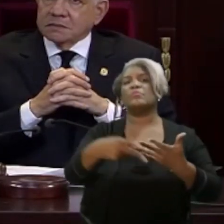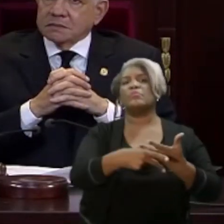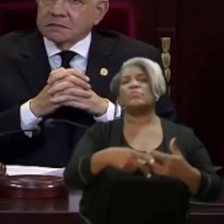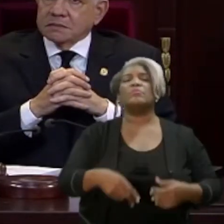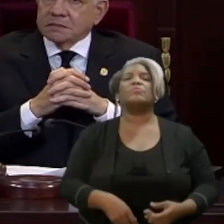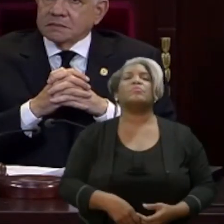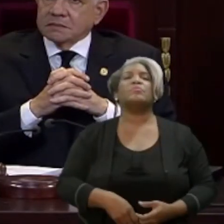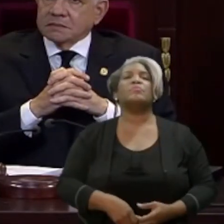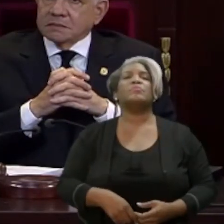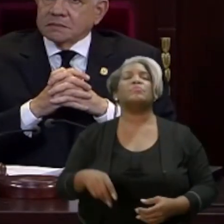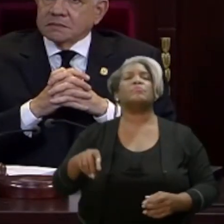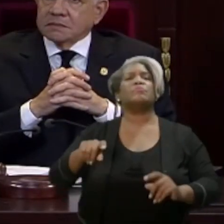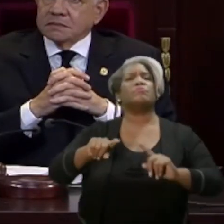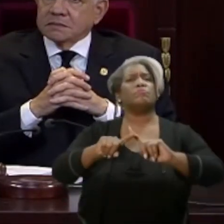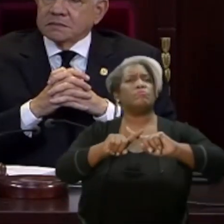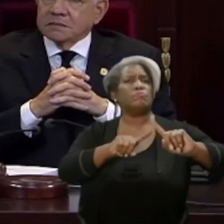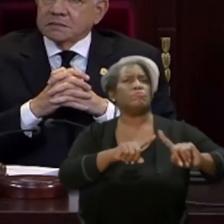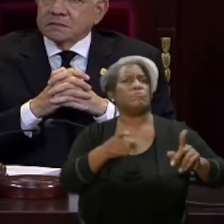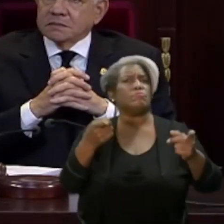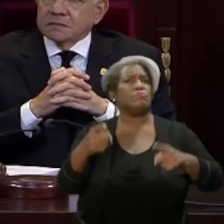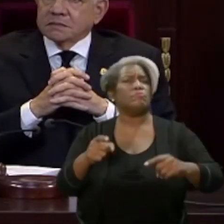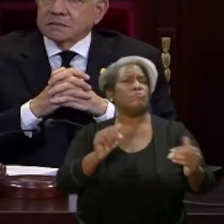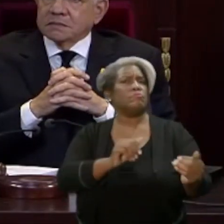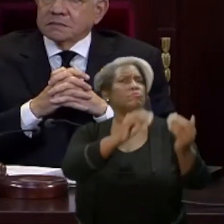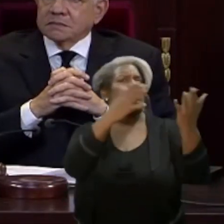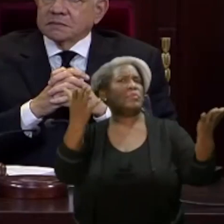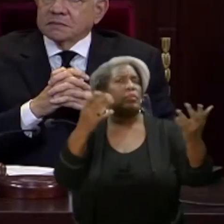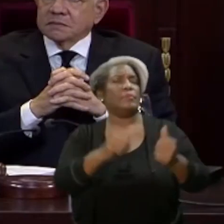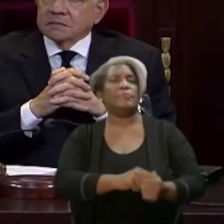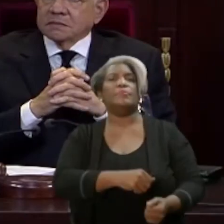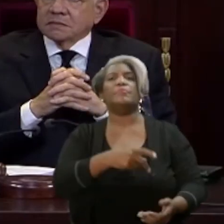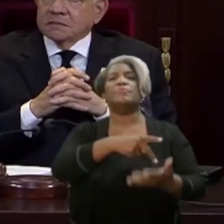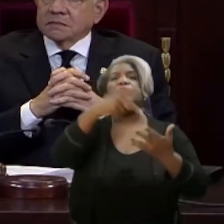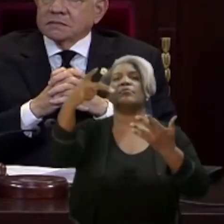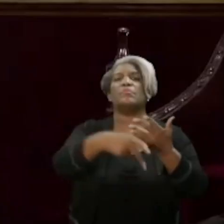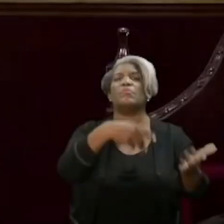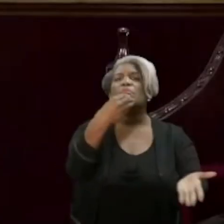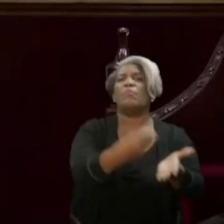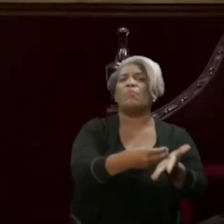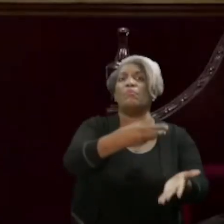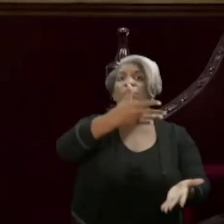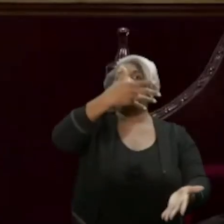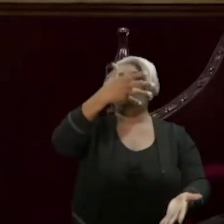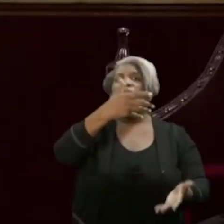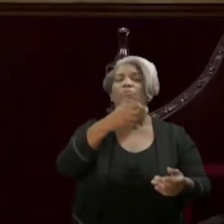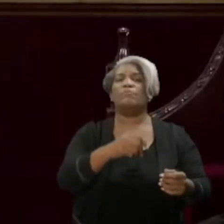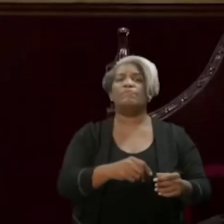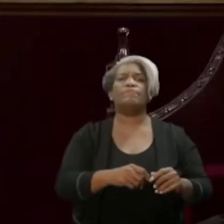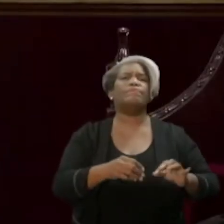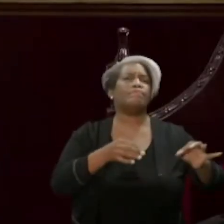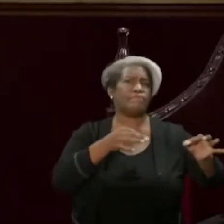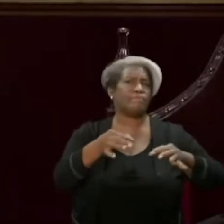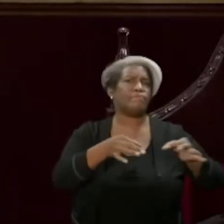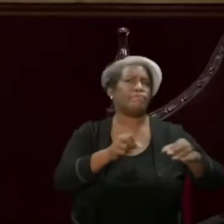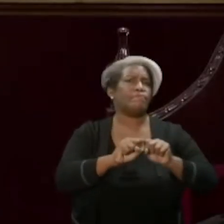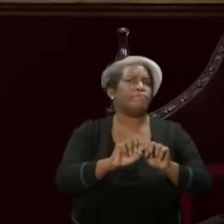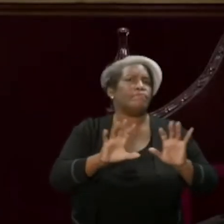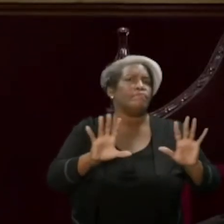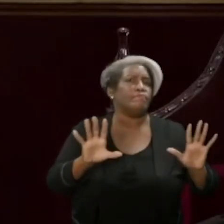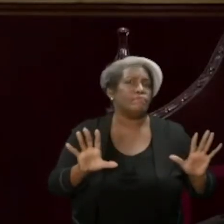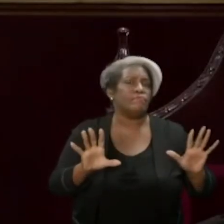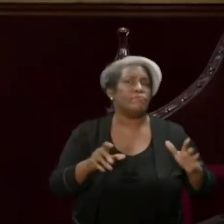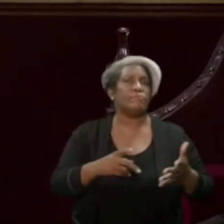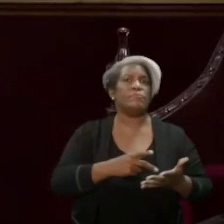generado alguna controversia, quiero explicar lo siguiente. Es el programa del alto costo y es necesario aclarar lo siguiente. Este